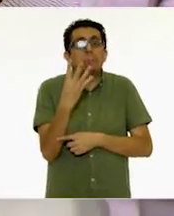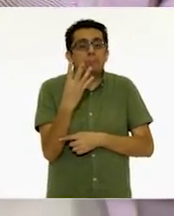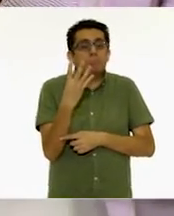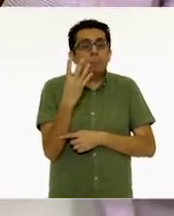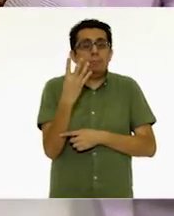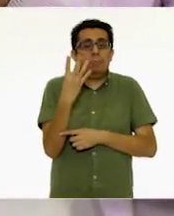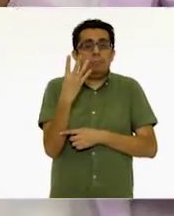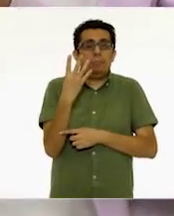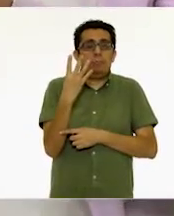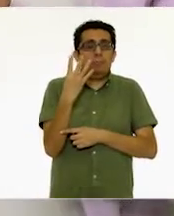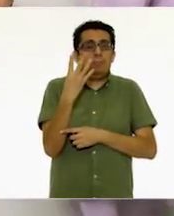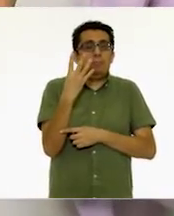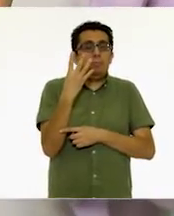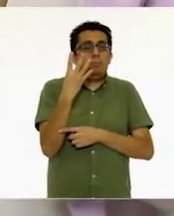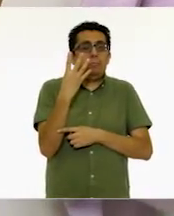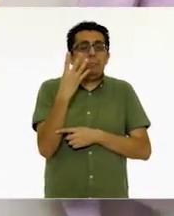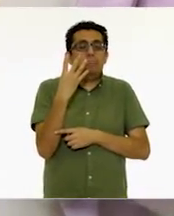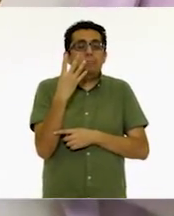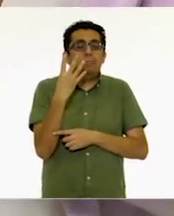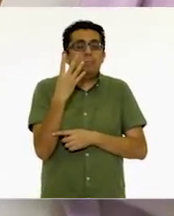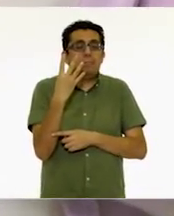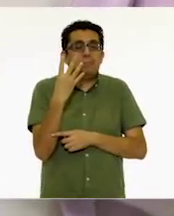cuatro y